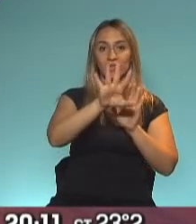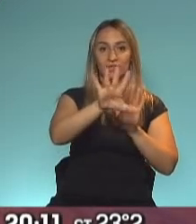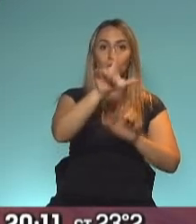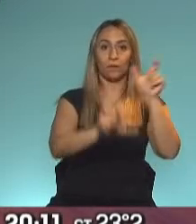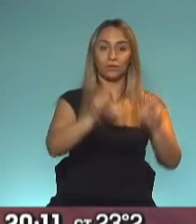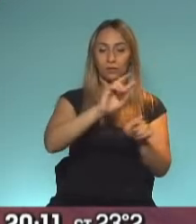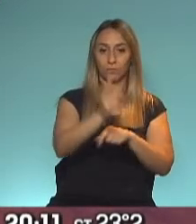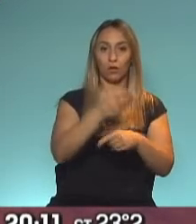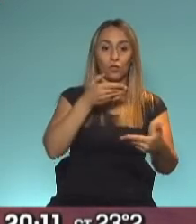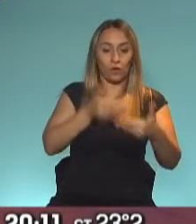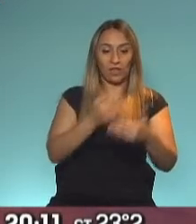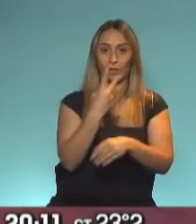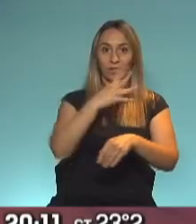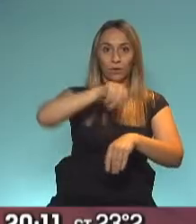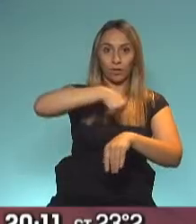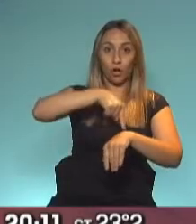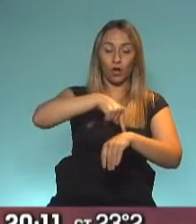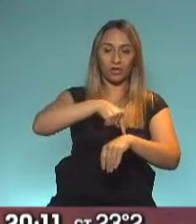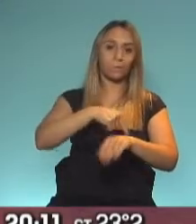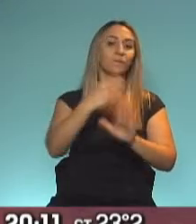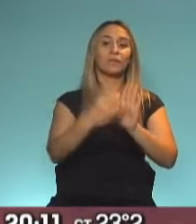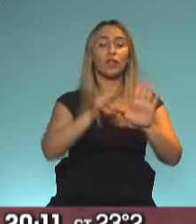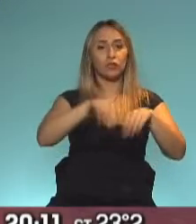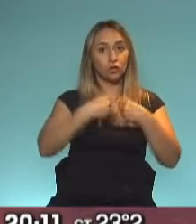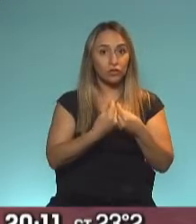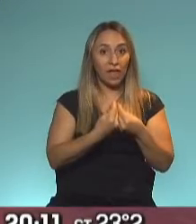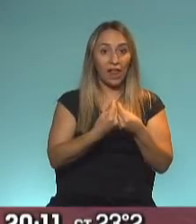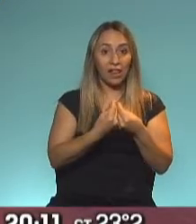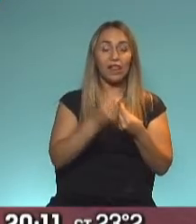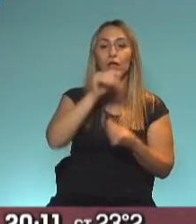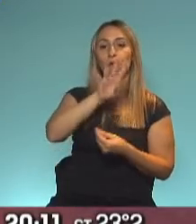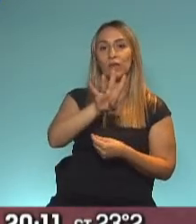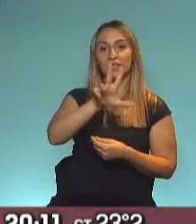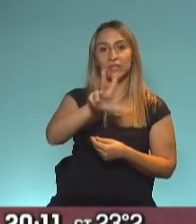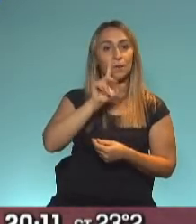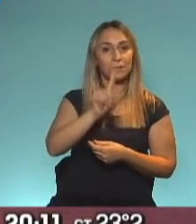las últimas 24 horas y sumando a la lista de acumulados, ya es de